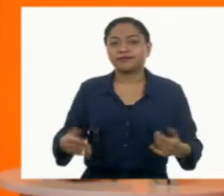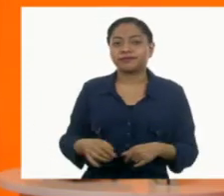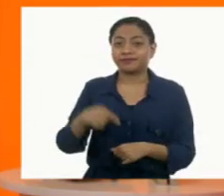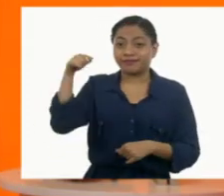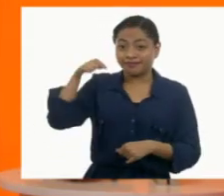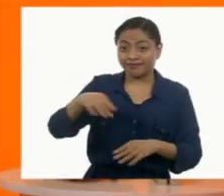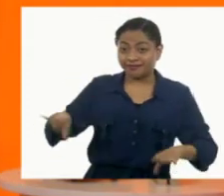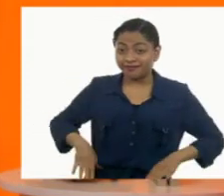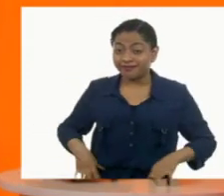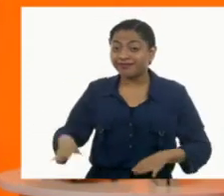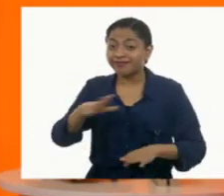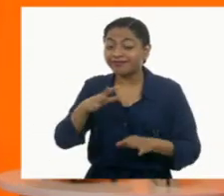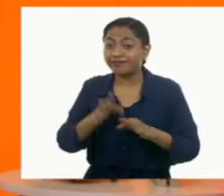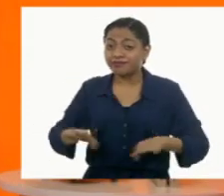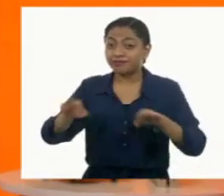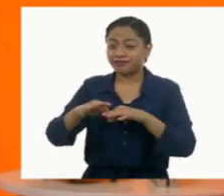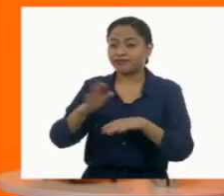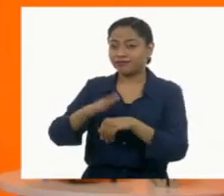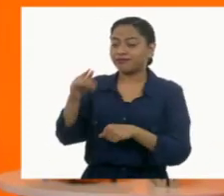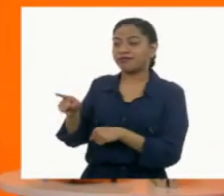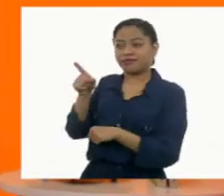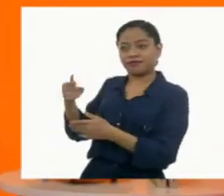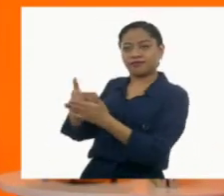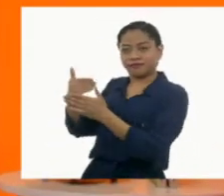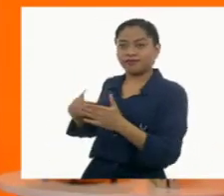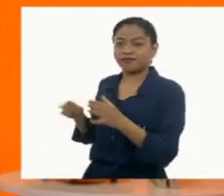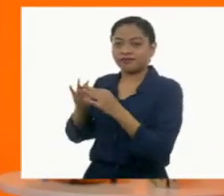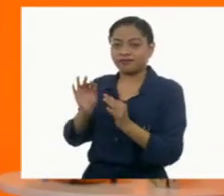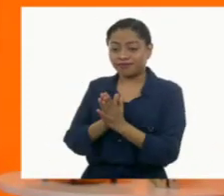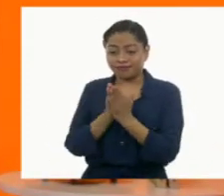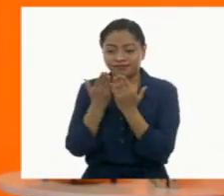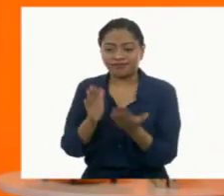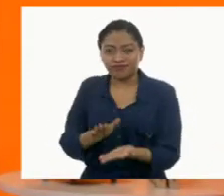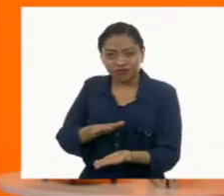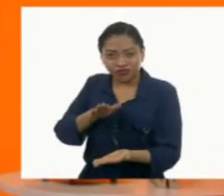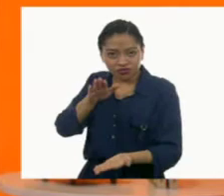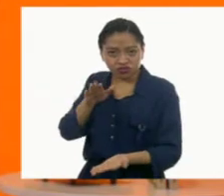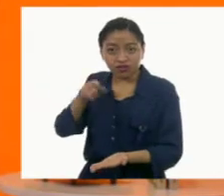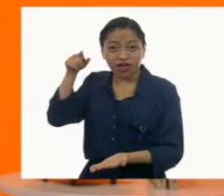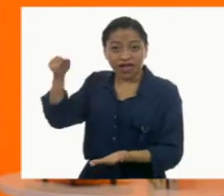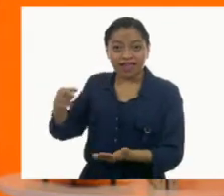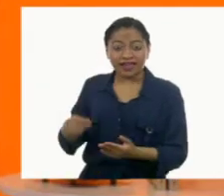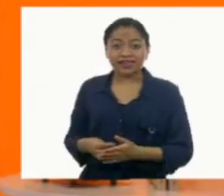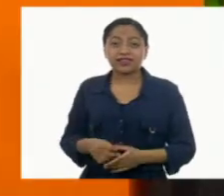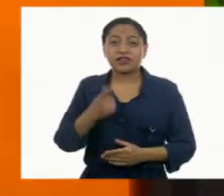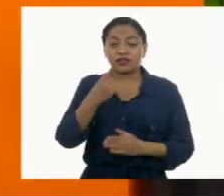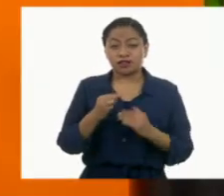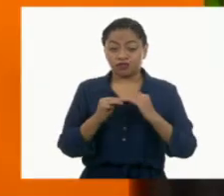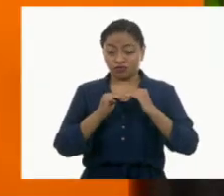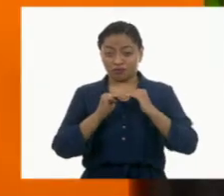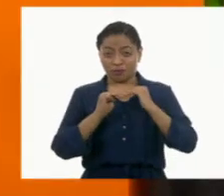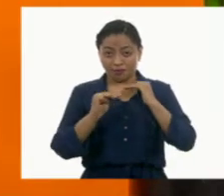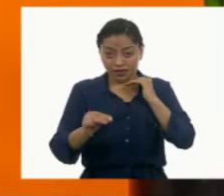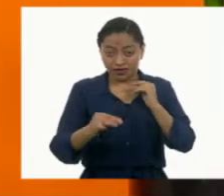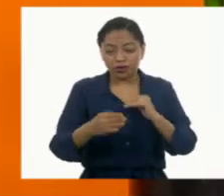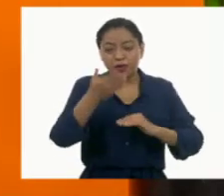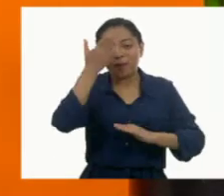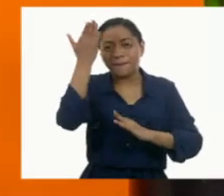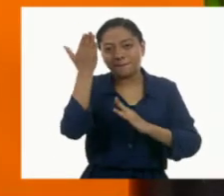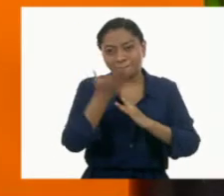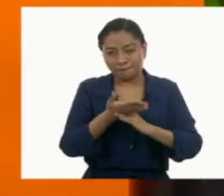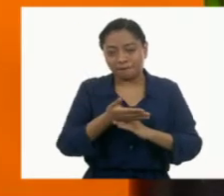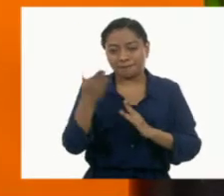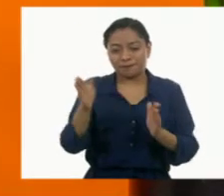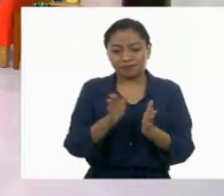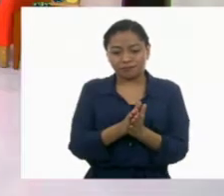elemento que hay que notar, y como dice Eduardo, que no se asusten, es que mide medio metro. O sea, un libro en macrotipo es medio metro, es muy, muy